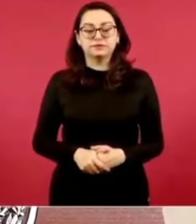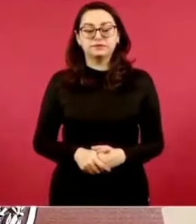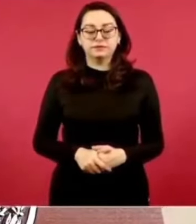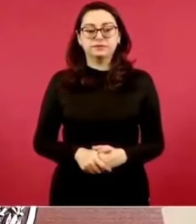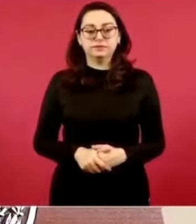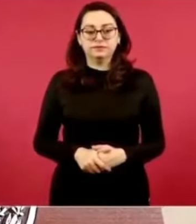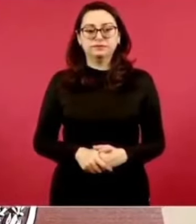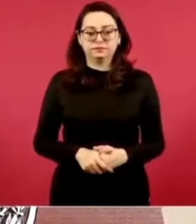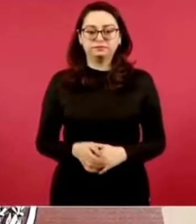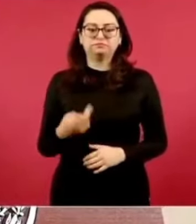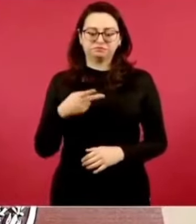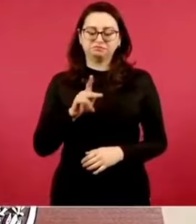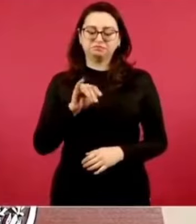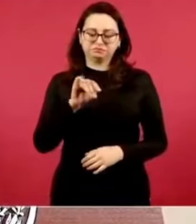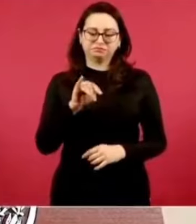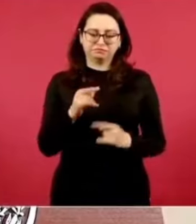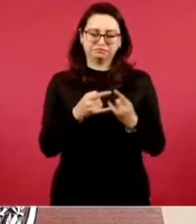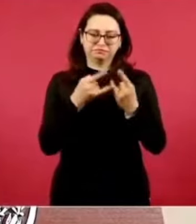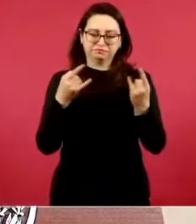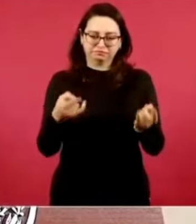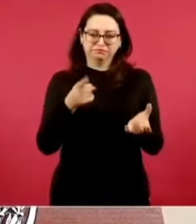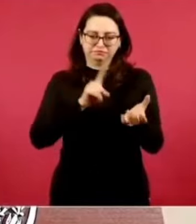Pero sí lo trato.